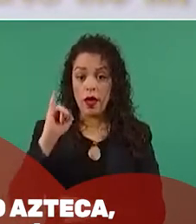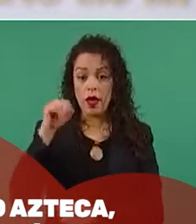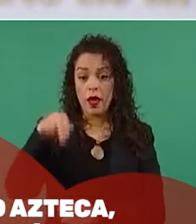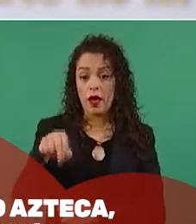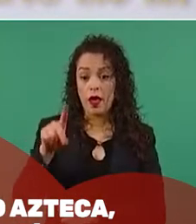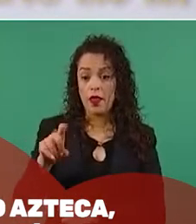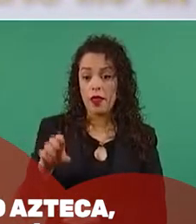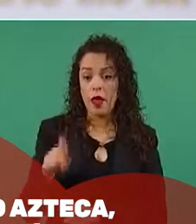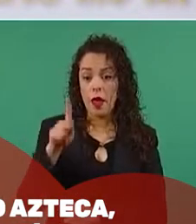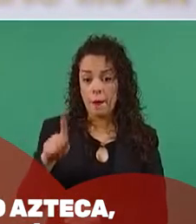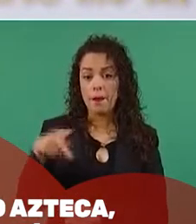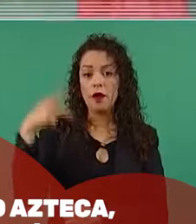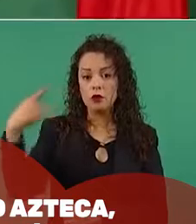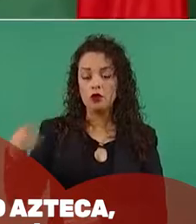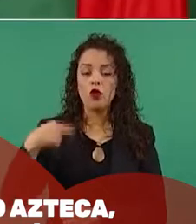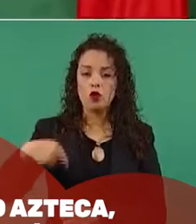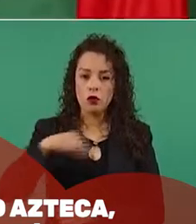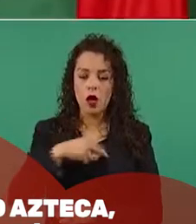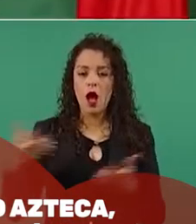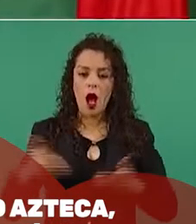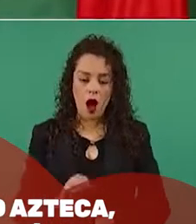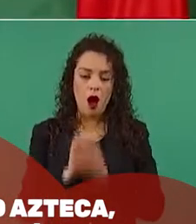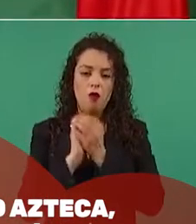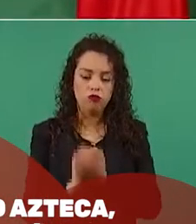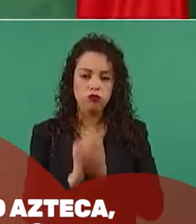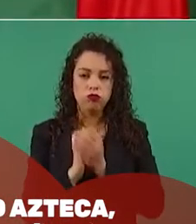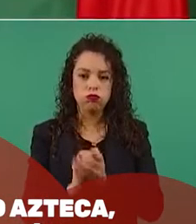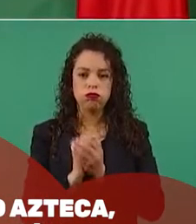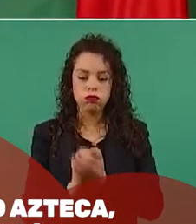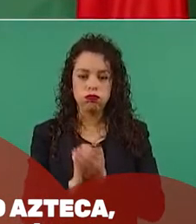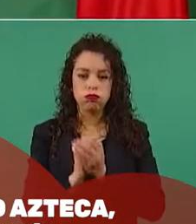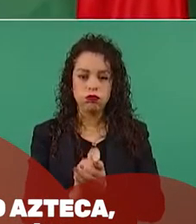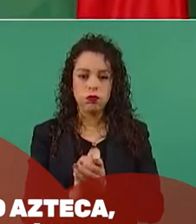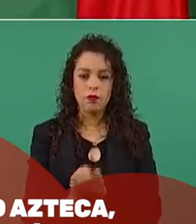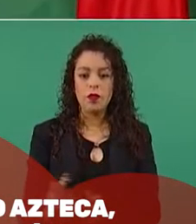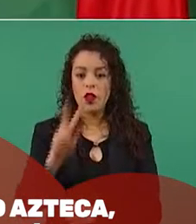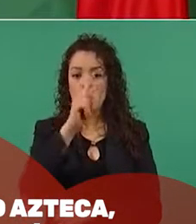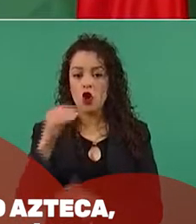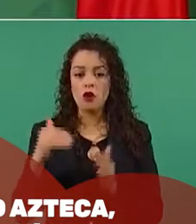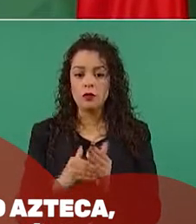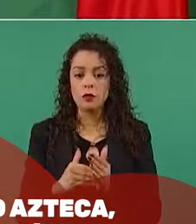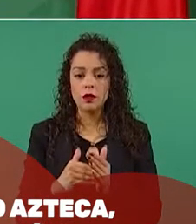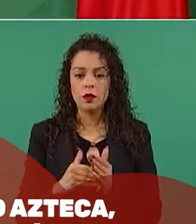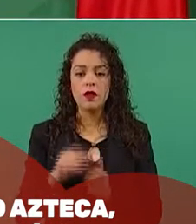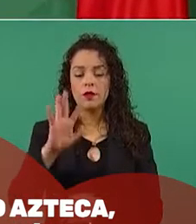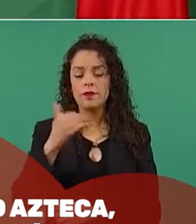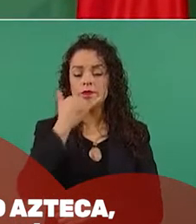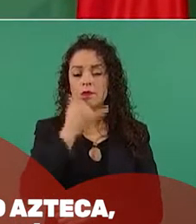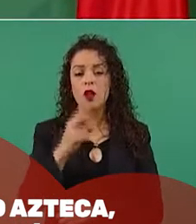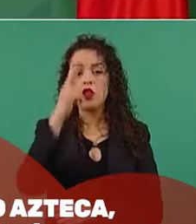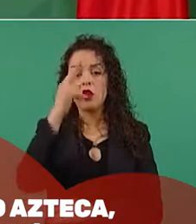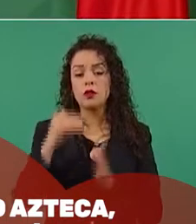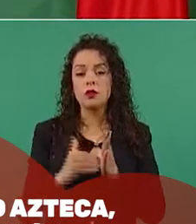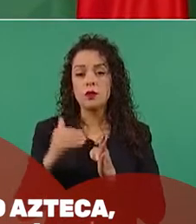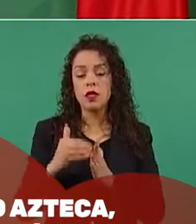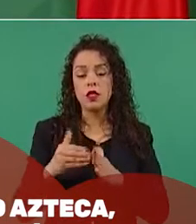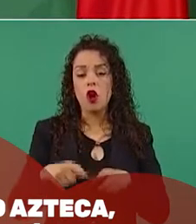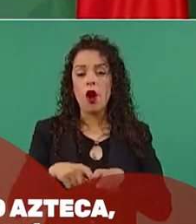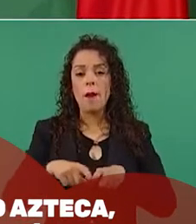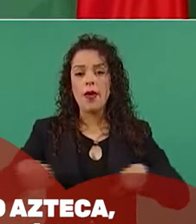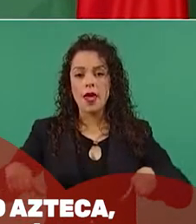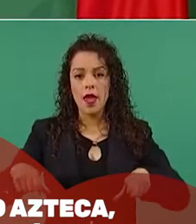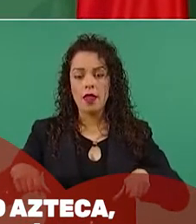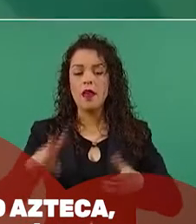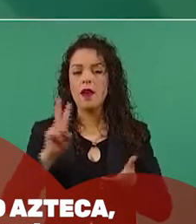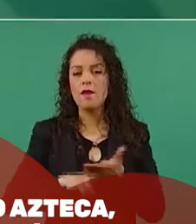Los premios incluyen los impuestos. Estarán disponibles a partir del 21 de junio y serán 250 millones de pesos en premios en especie y en efectivo.